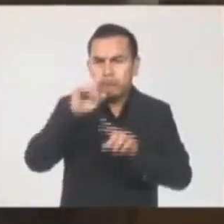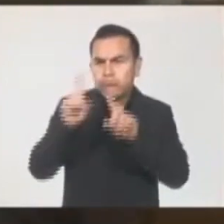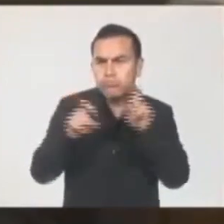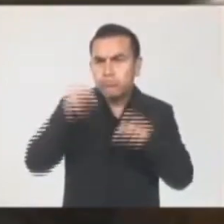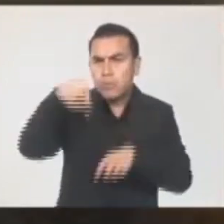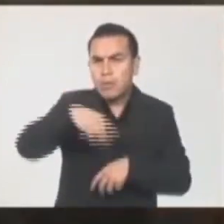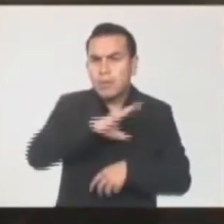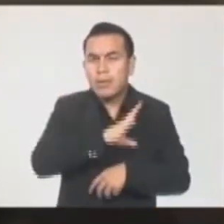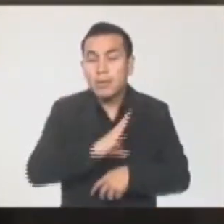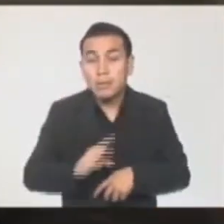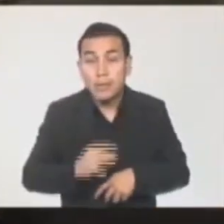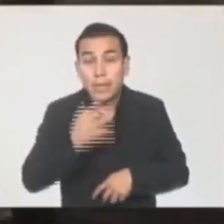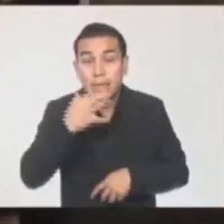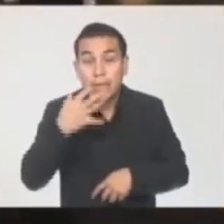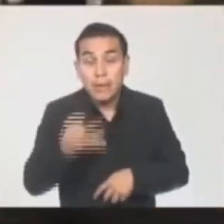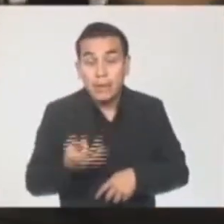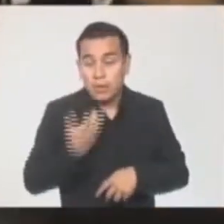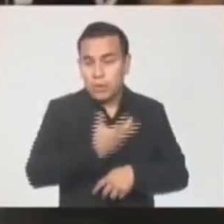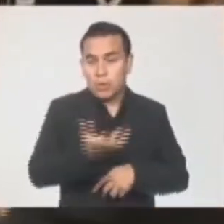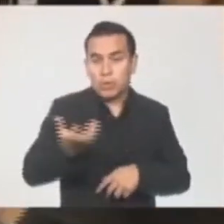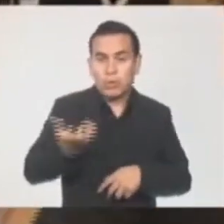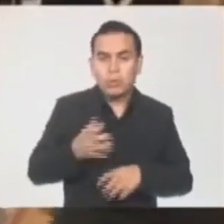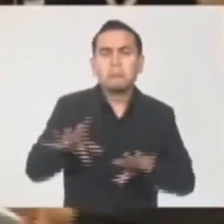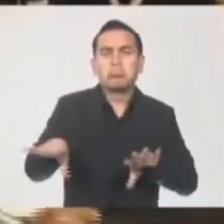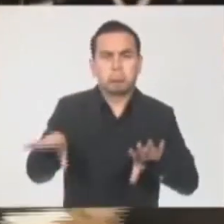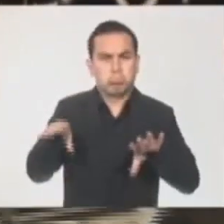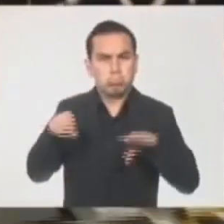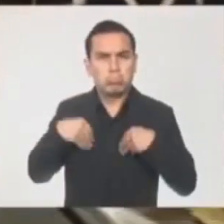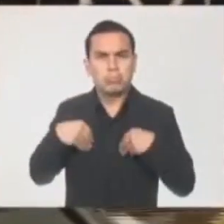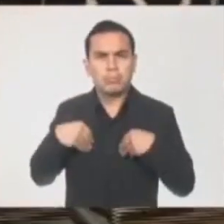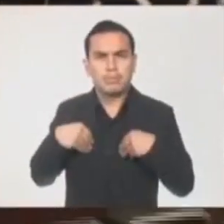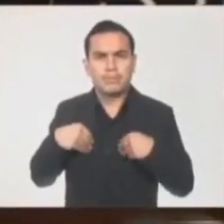El Salvador, hasta las encuestas de la oposición lo aceptan.